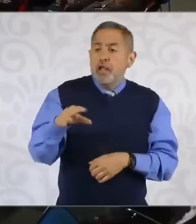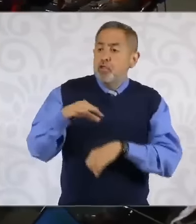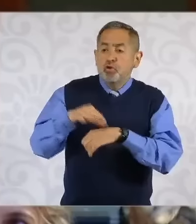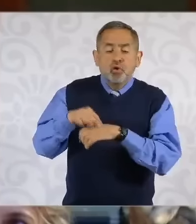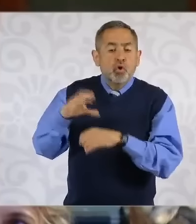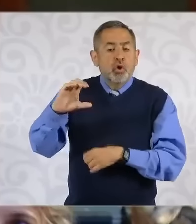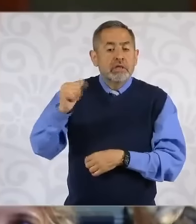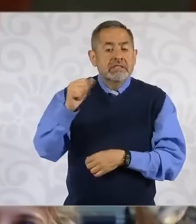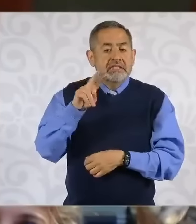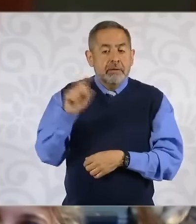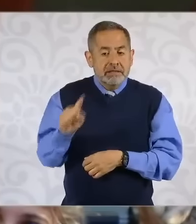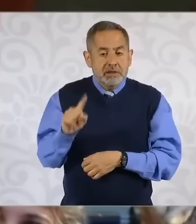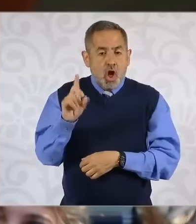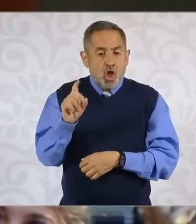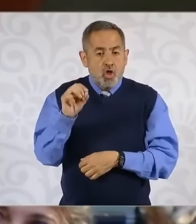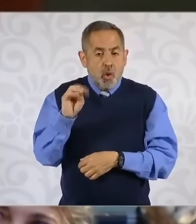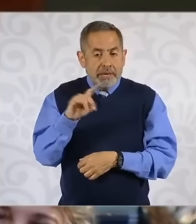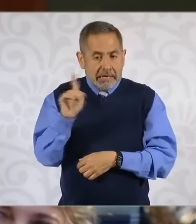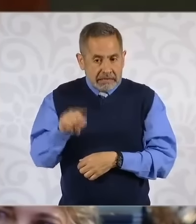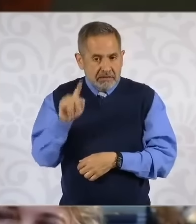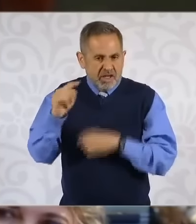Chávez Domínguez,